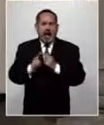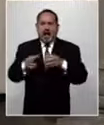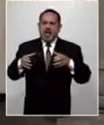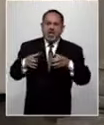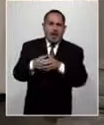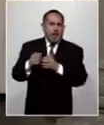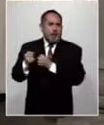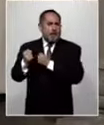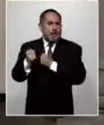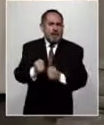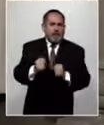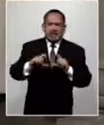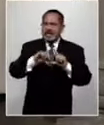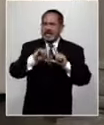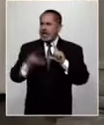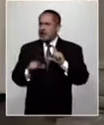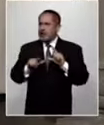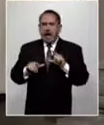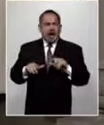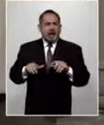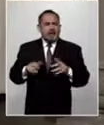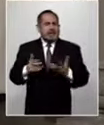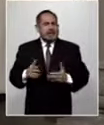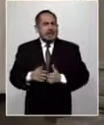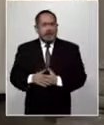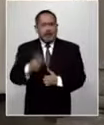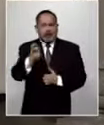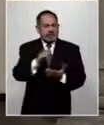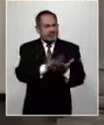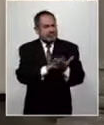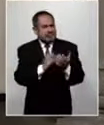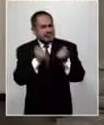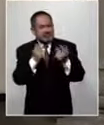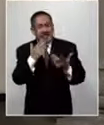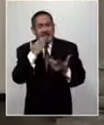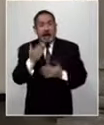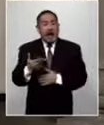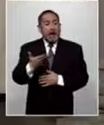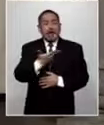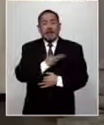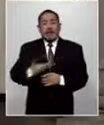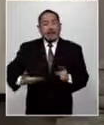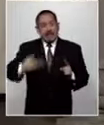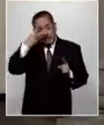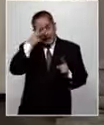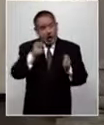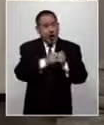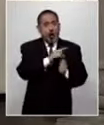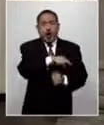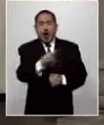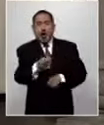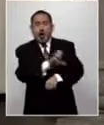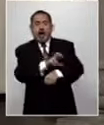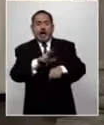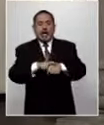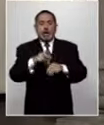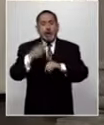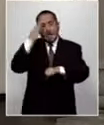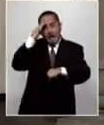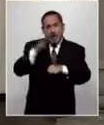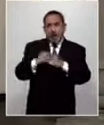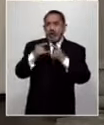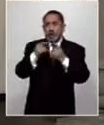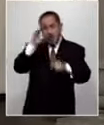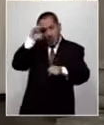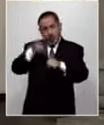nacional. Por ello, aplaudimos la iniciativa de la Presidencia de la República a través de la Coordinación de Memoria Histórica y